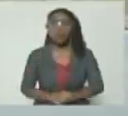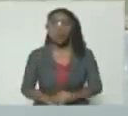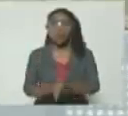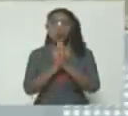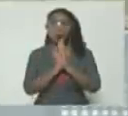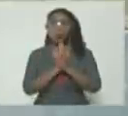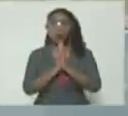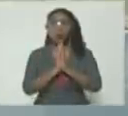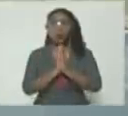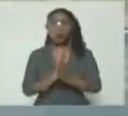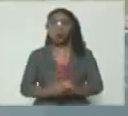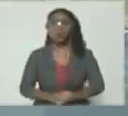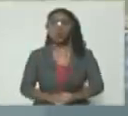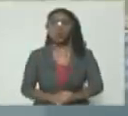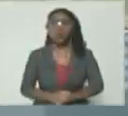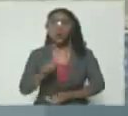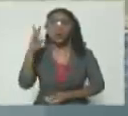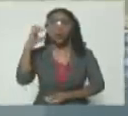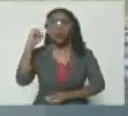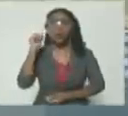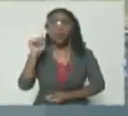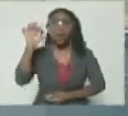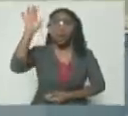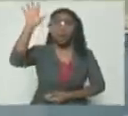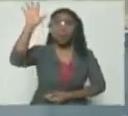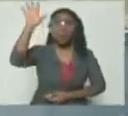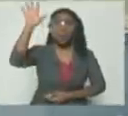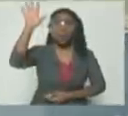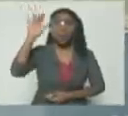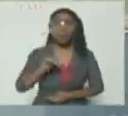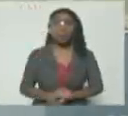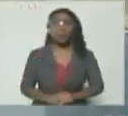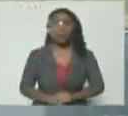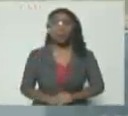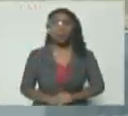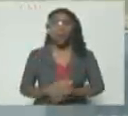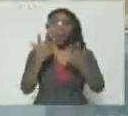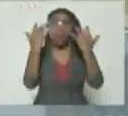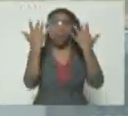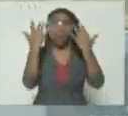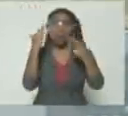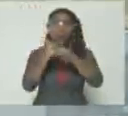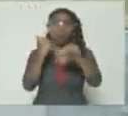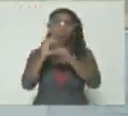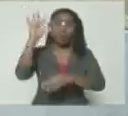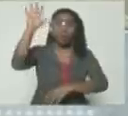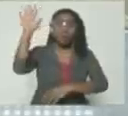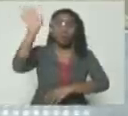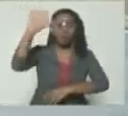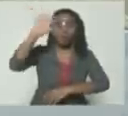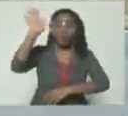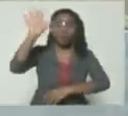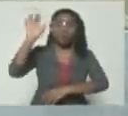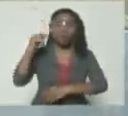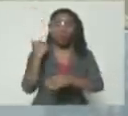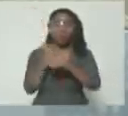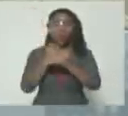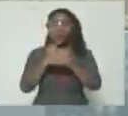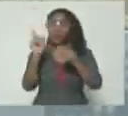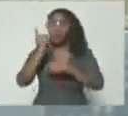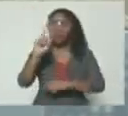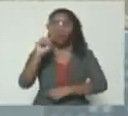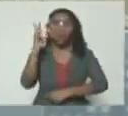favor, si me escucha, levanten la mano. Levanten la mano, salúdenme. No me